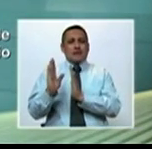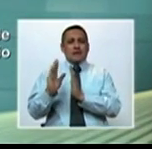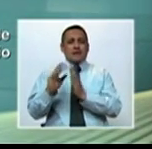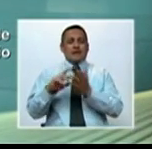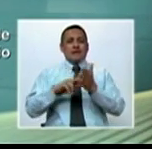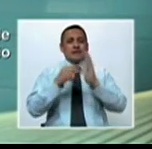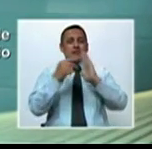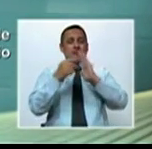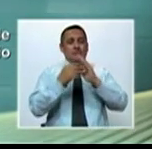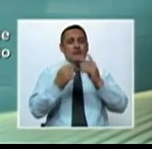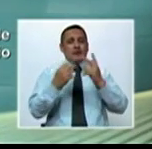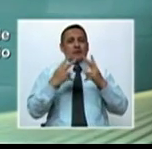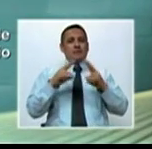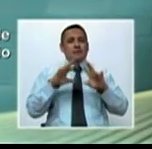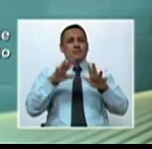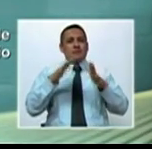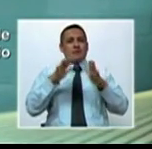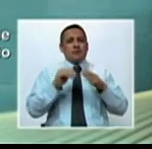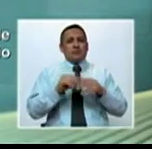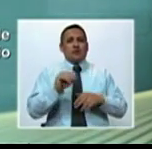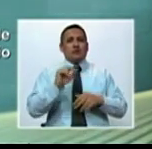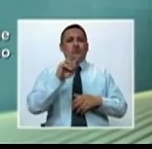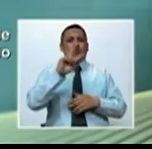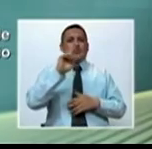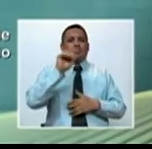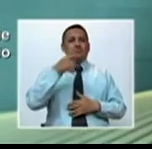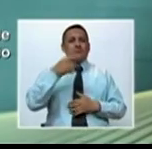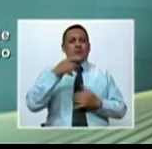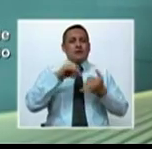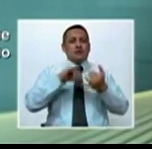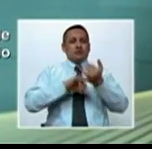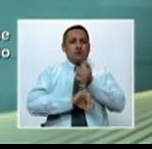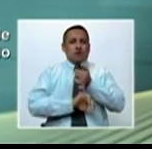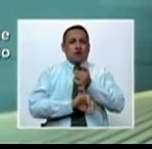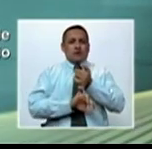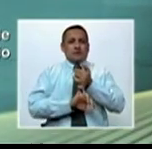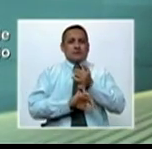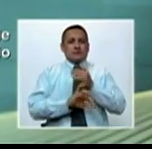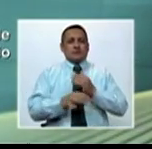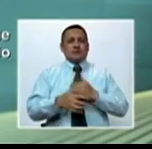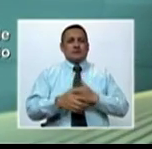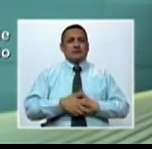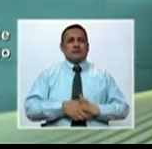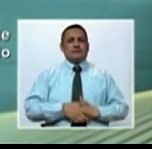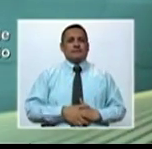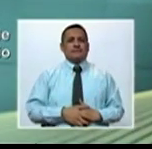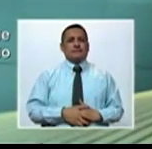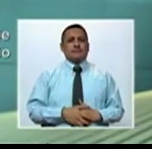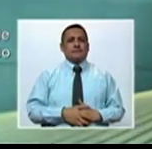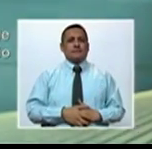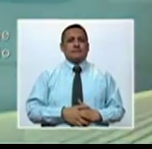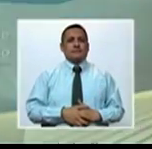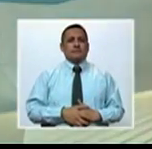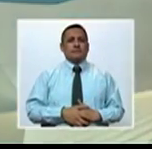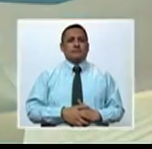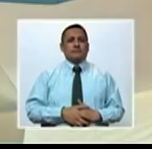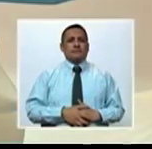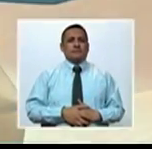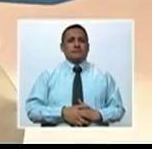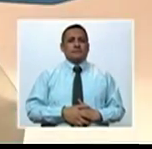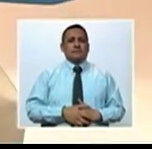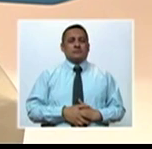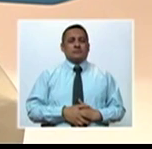procesal, lo que se aproxima a los 2.000 nuevos soles.